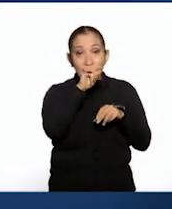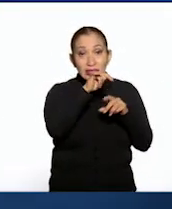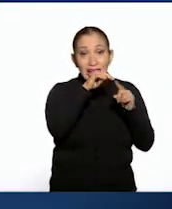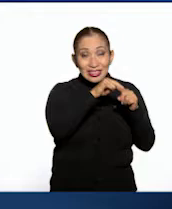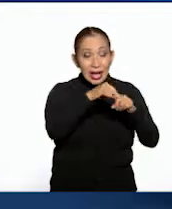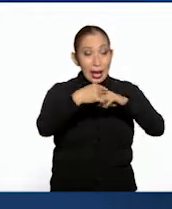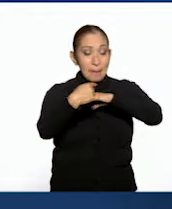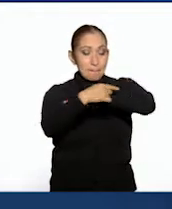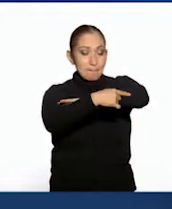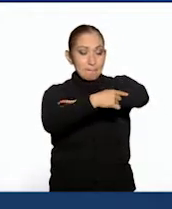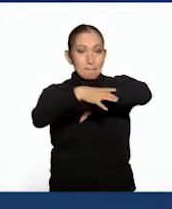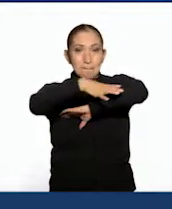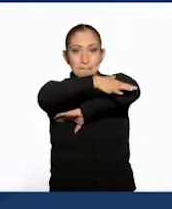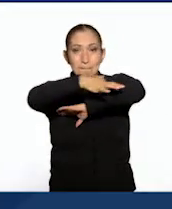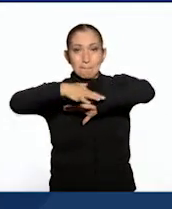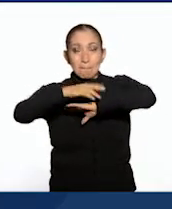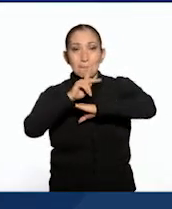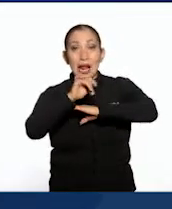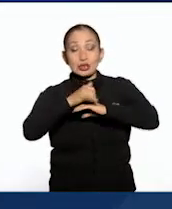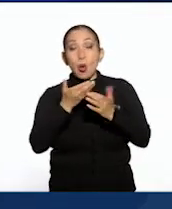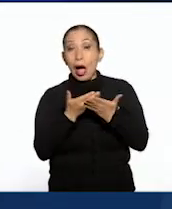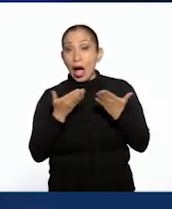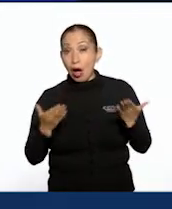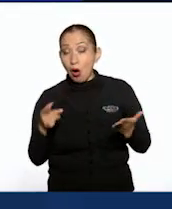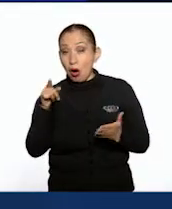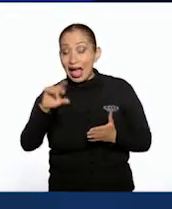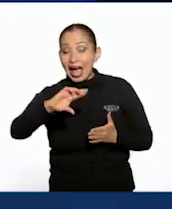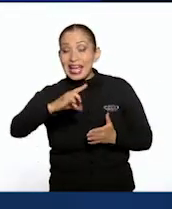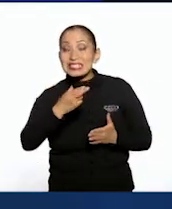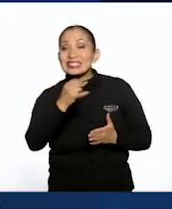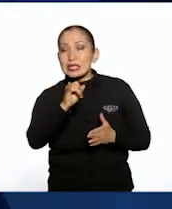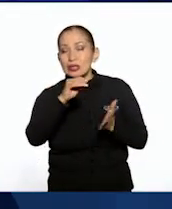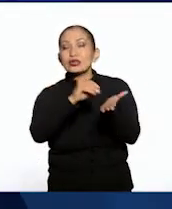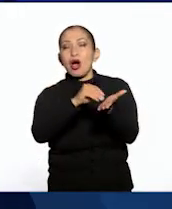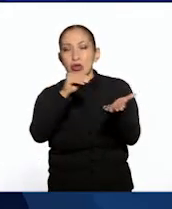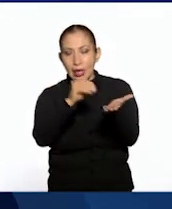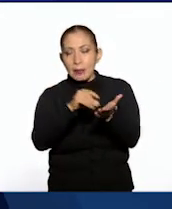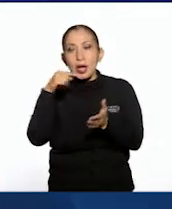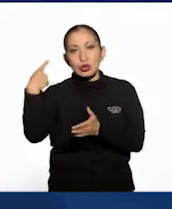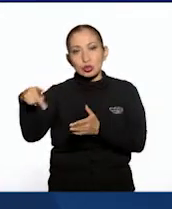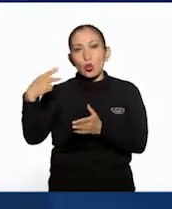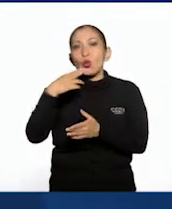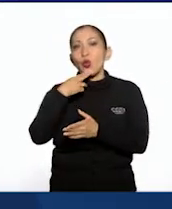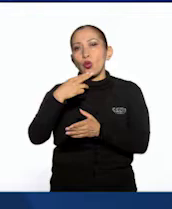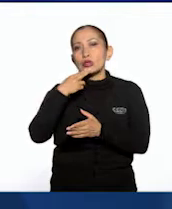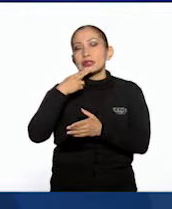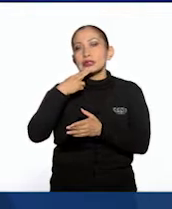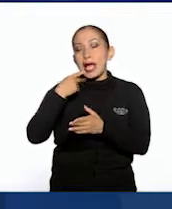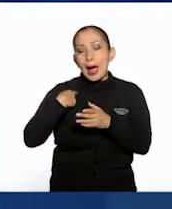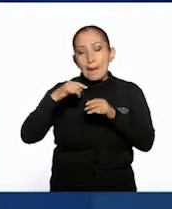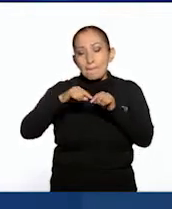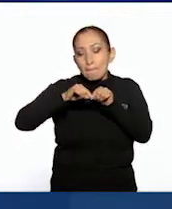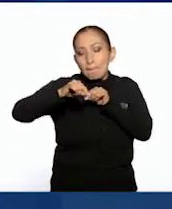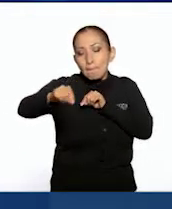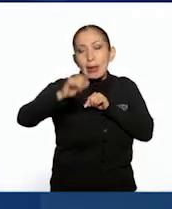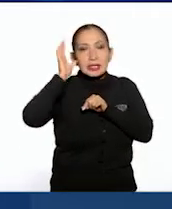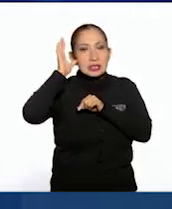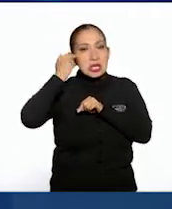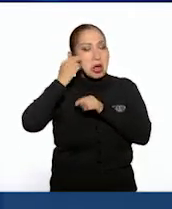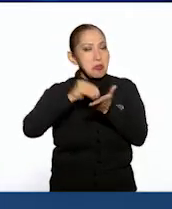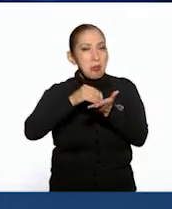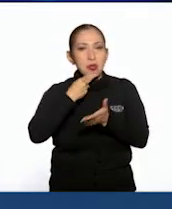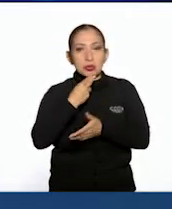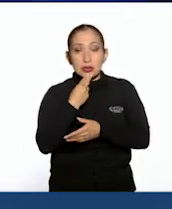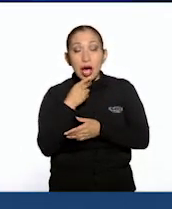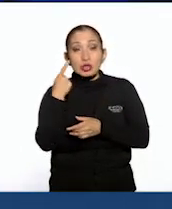del antebrazo. En la actualidad, el chi sigue siendo una unidad de medida tradicional en China.